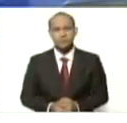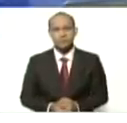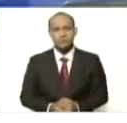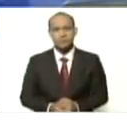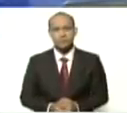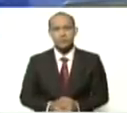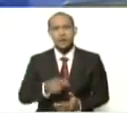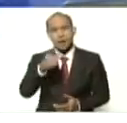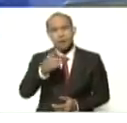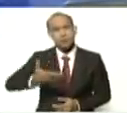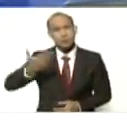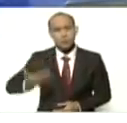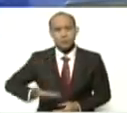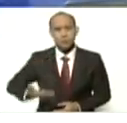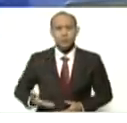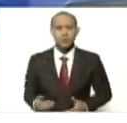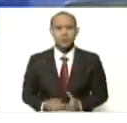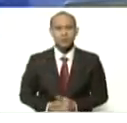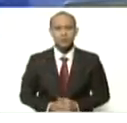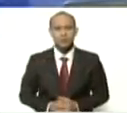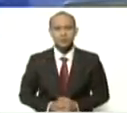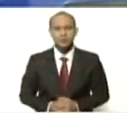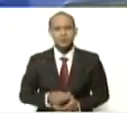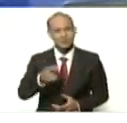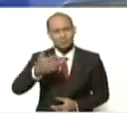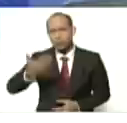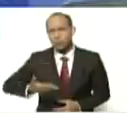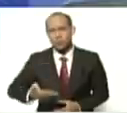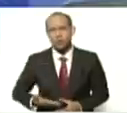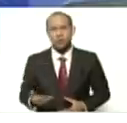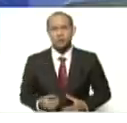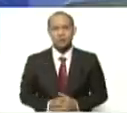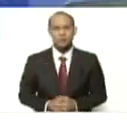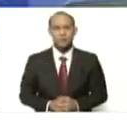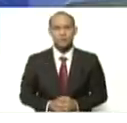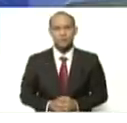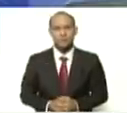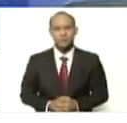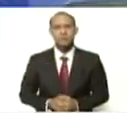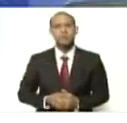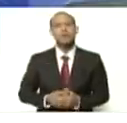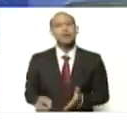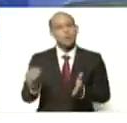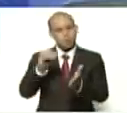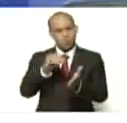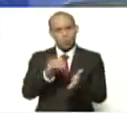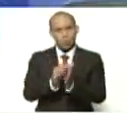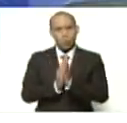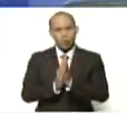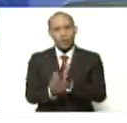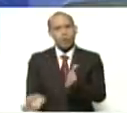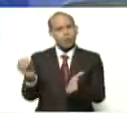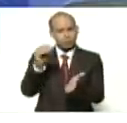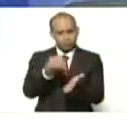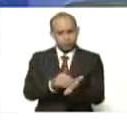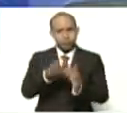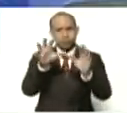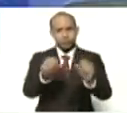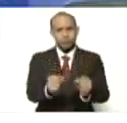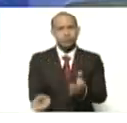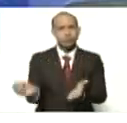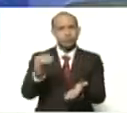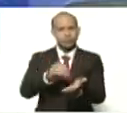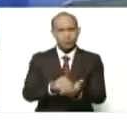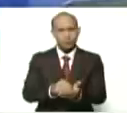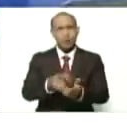eso es fundamental es fundamental hay que retomarlo hay que retomarlo hay mucha gente que no quiero